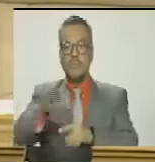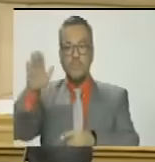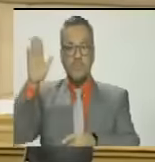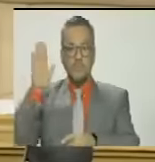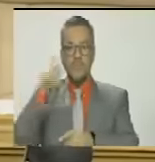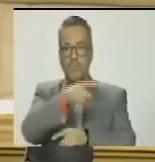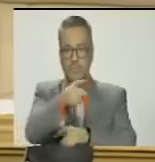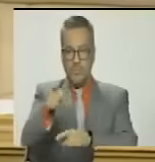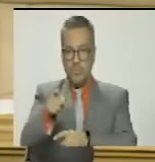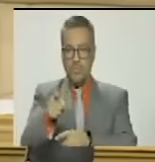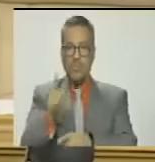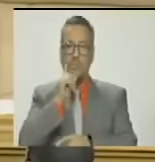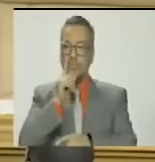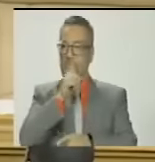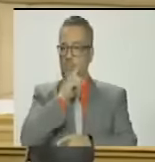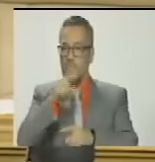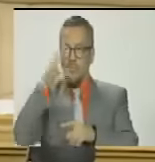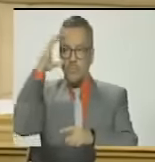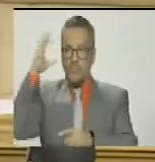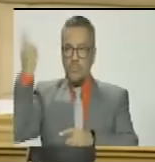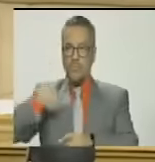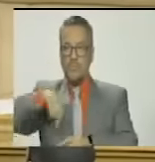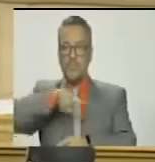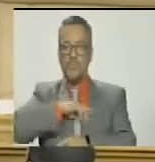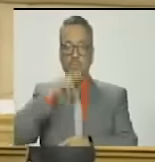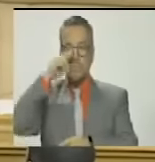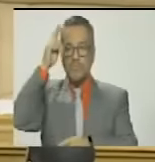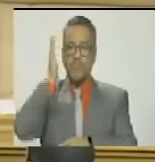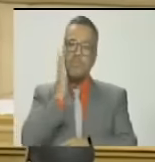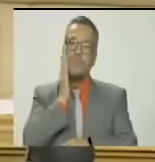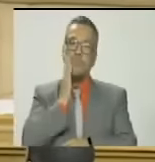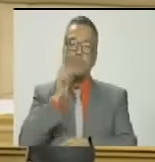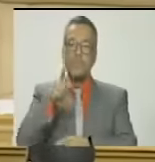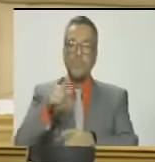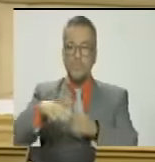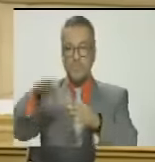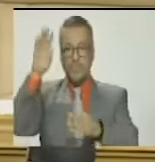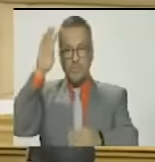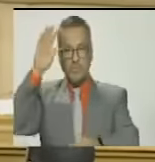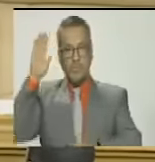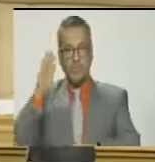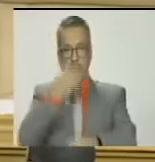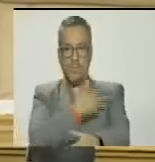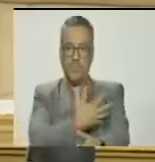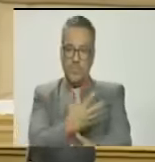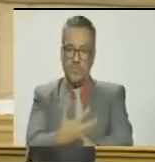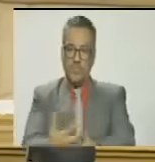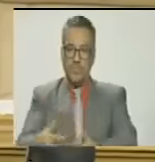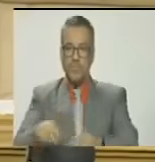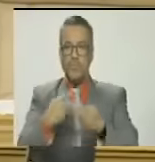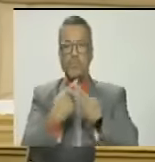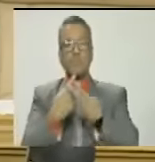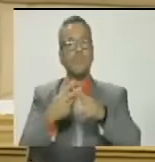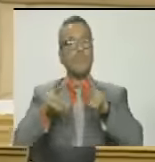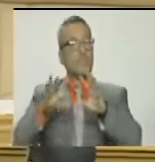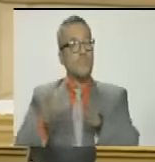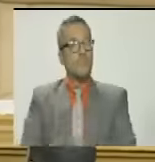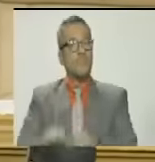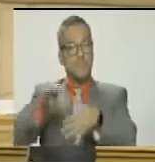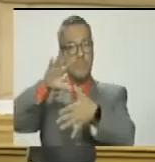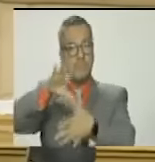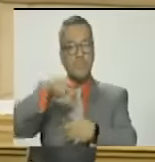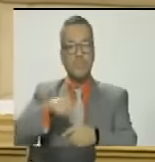Jura usted en el nombre del Dios de nuestros padres, jura por la sangre derramada por los libertadores de